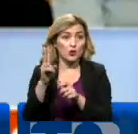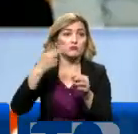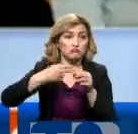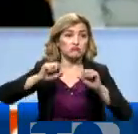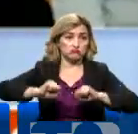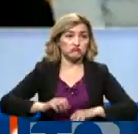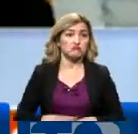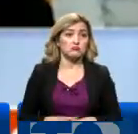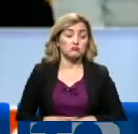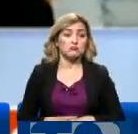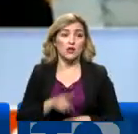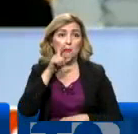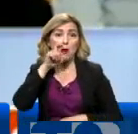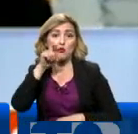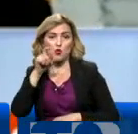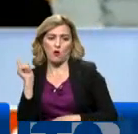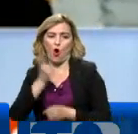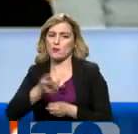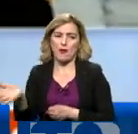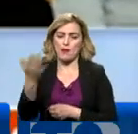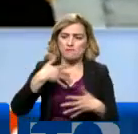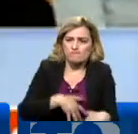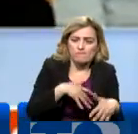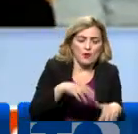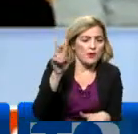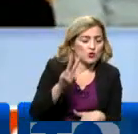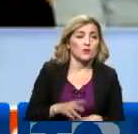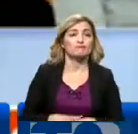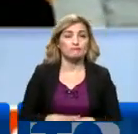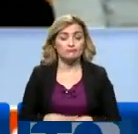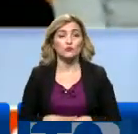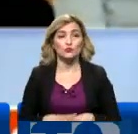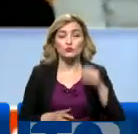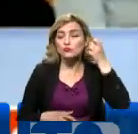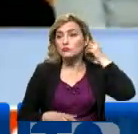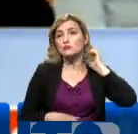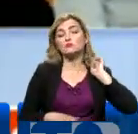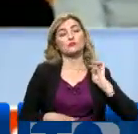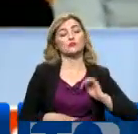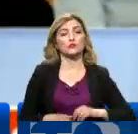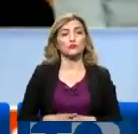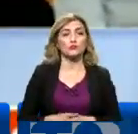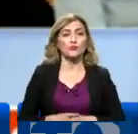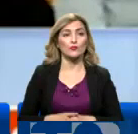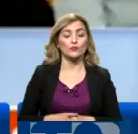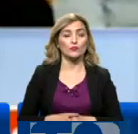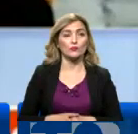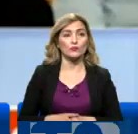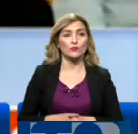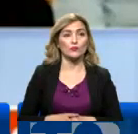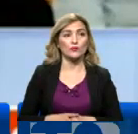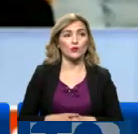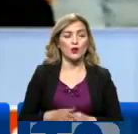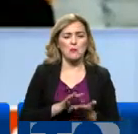venezolanos enviados por Maduro porque están presentes allí en las tomas. Presidente. Y ninguna duda de que están los inmensos recursos que le robaron al